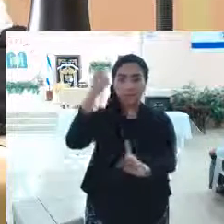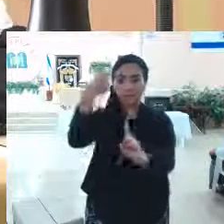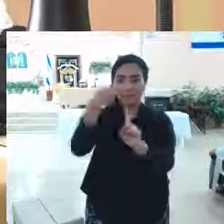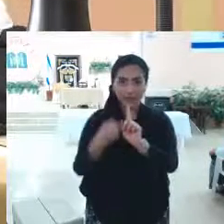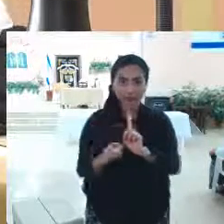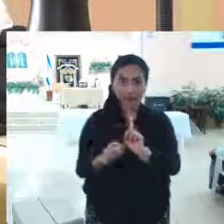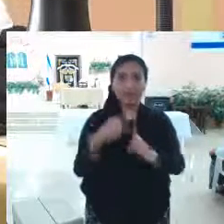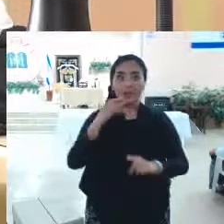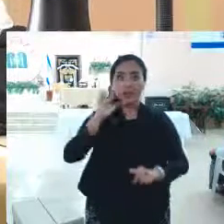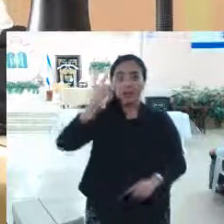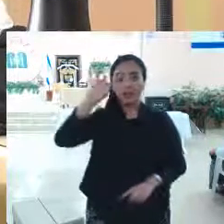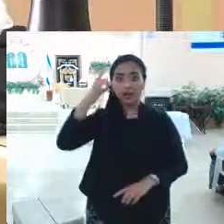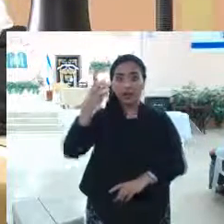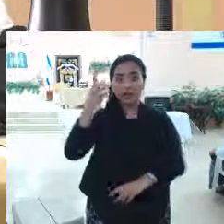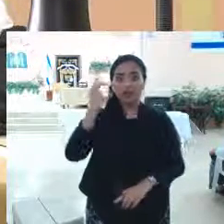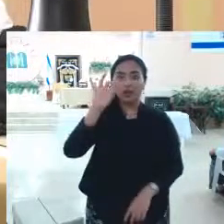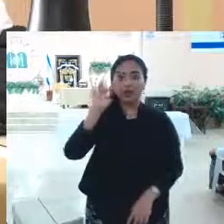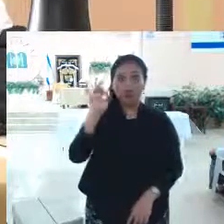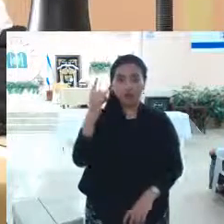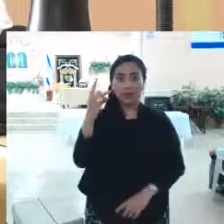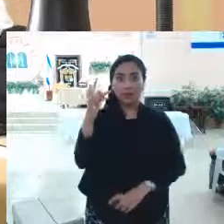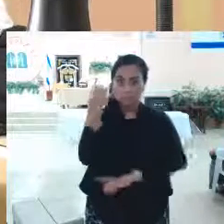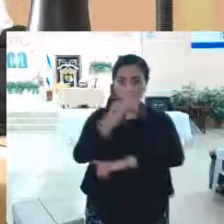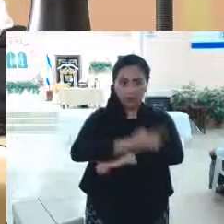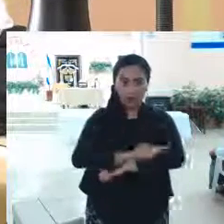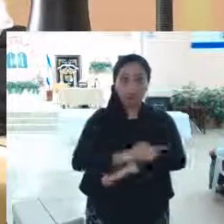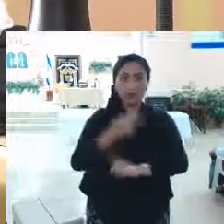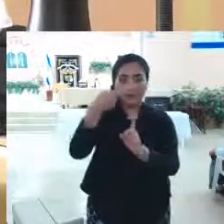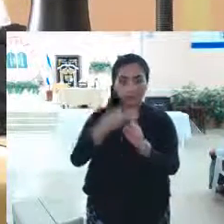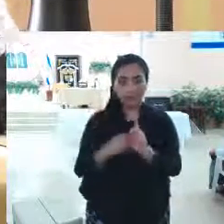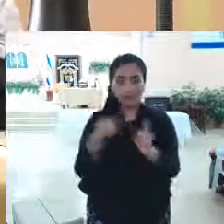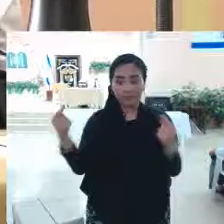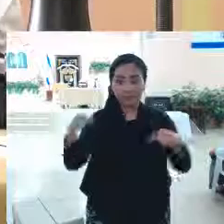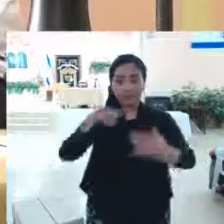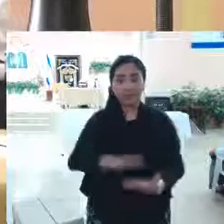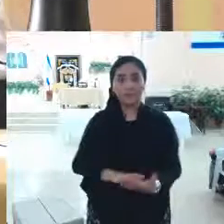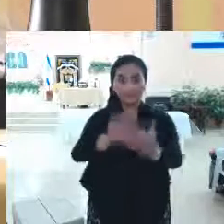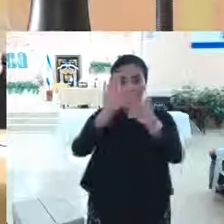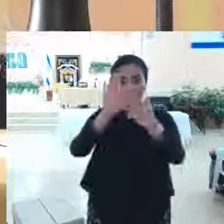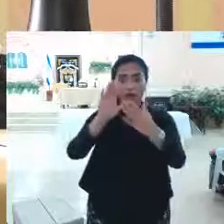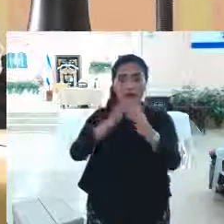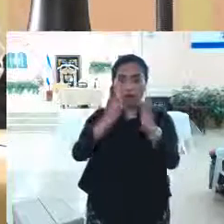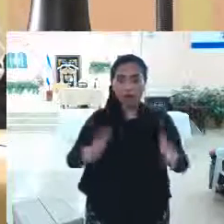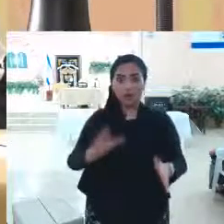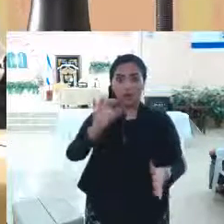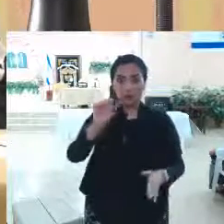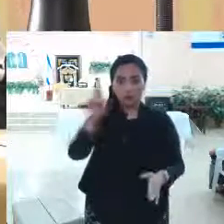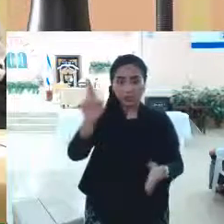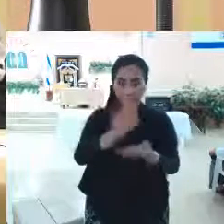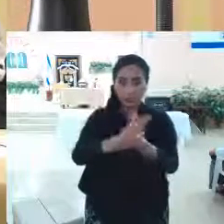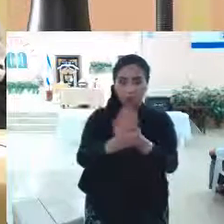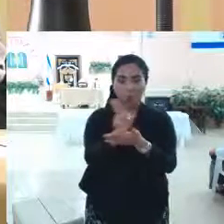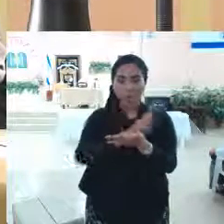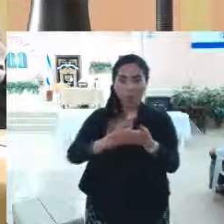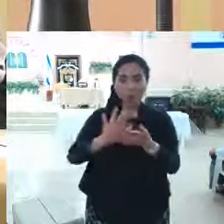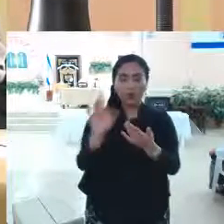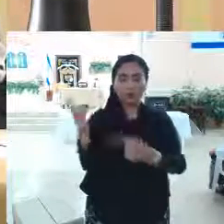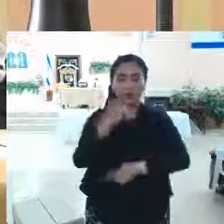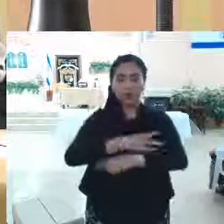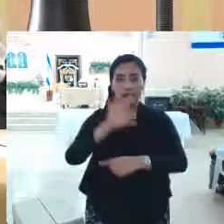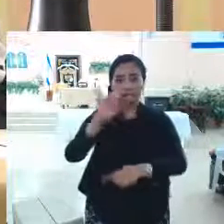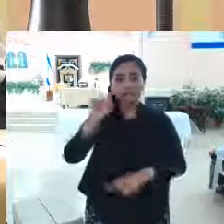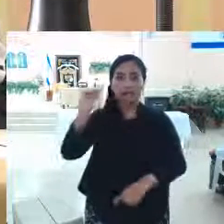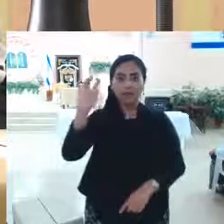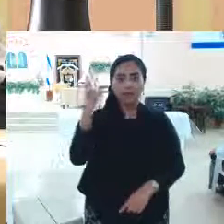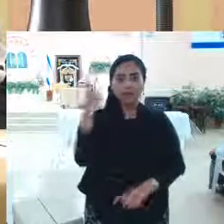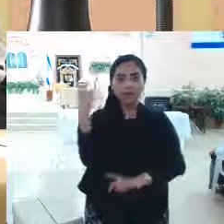primero. Y a los 8 del mismo mes vinieron al pórtico de Yahweh y santificaron la casa de Yahweh en 8 días. Y en el día 16 del mes